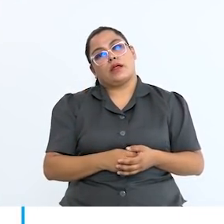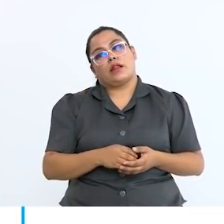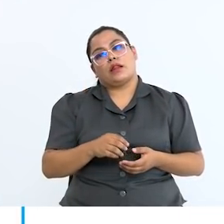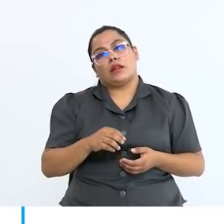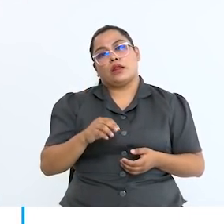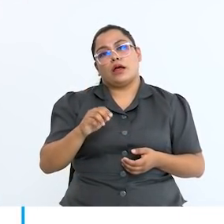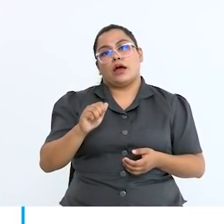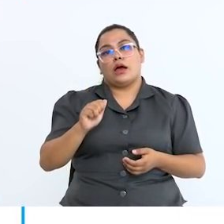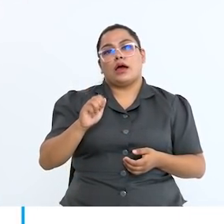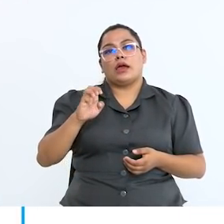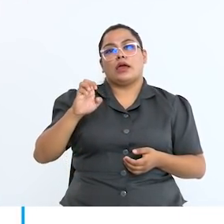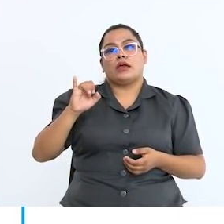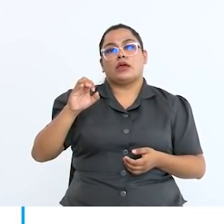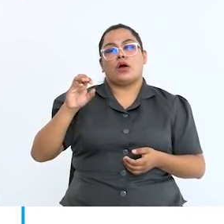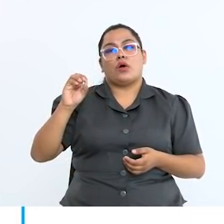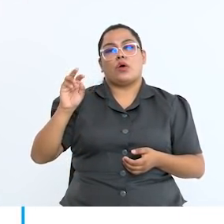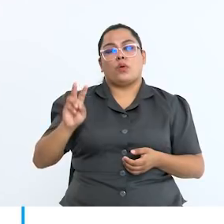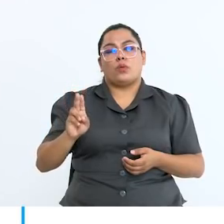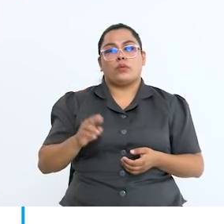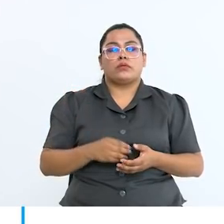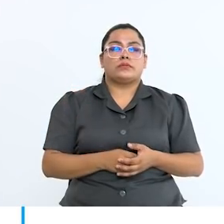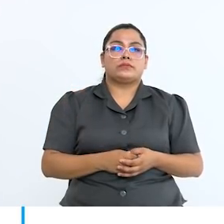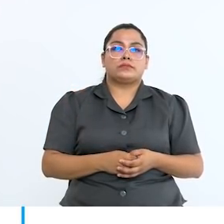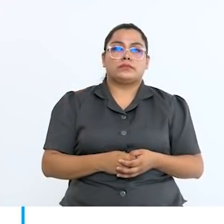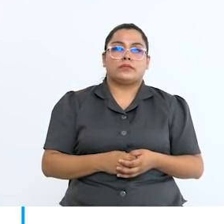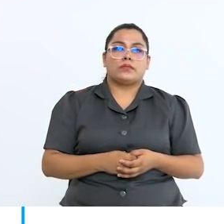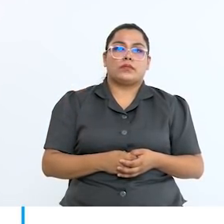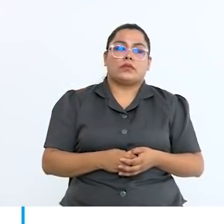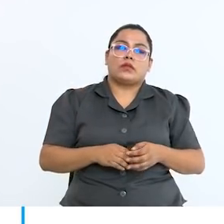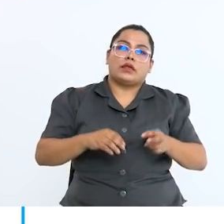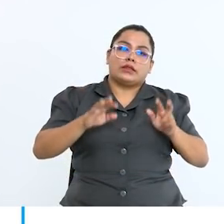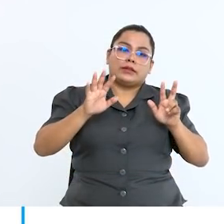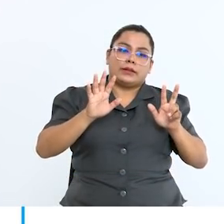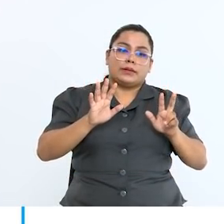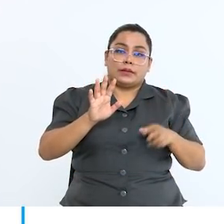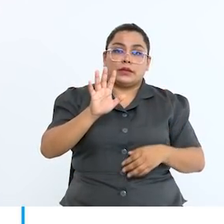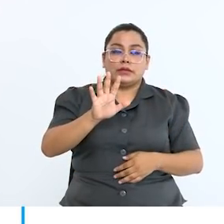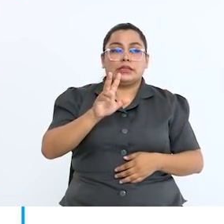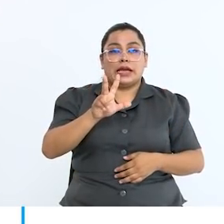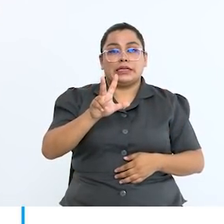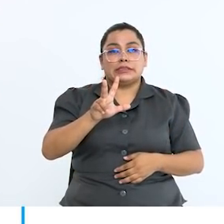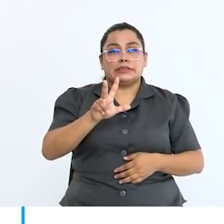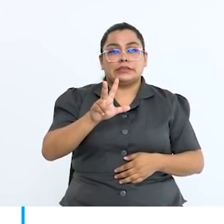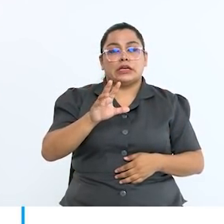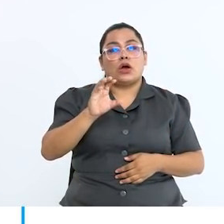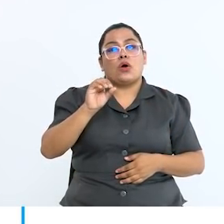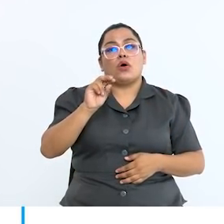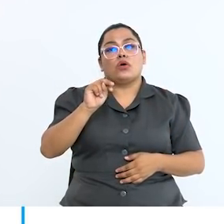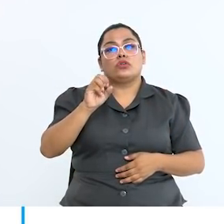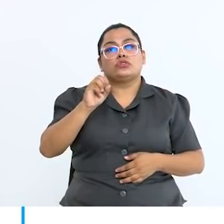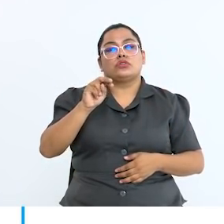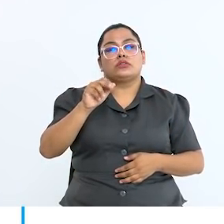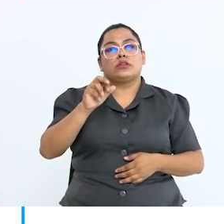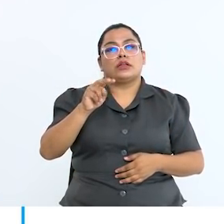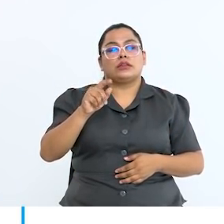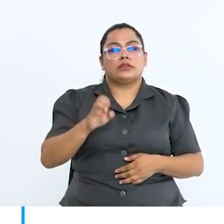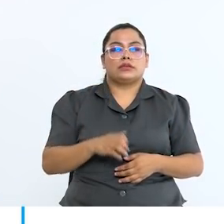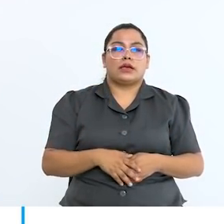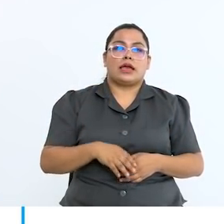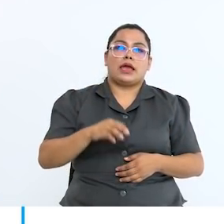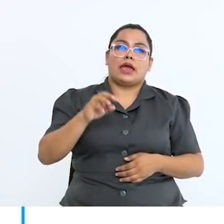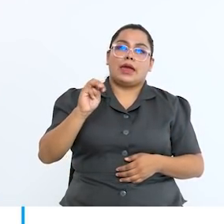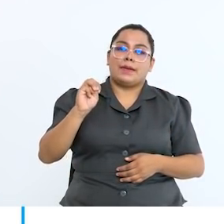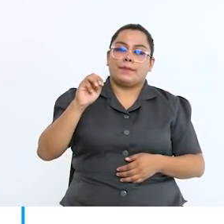2 las vocales y el nexo I, en la unidad 3 las consonantes M